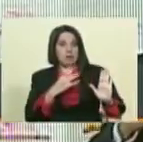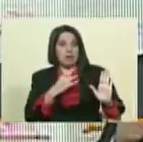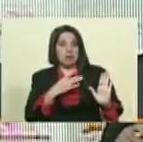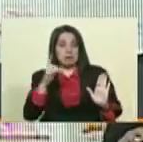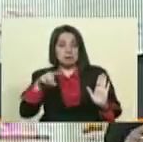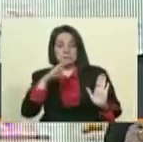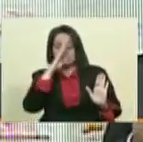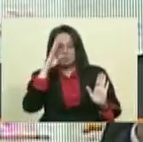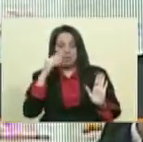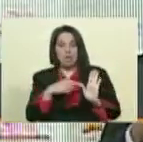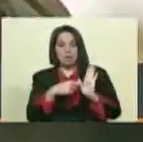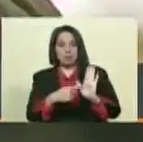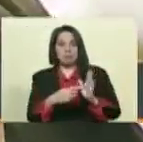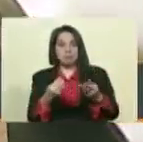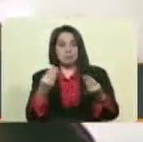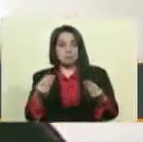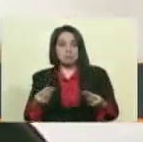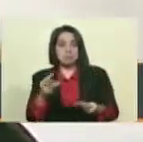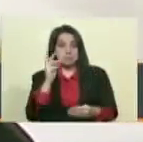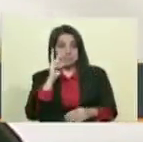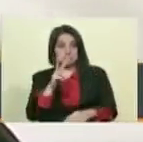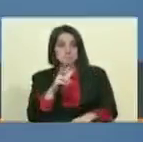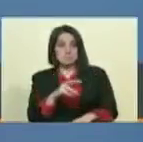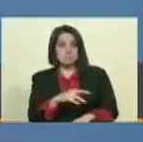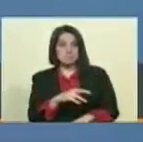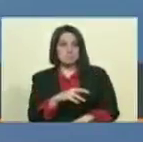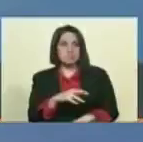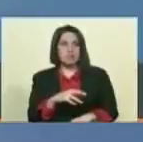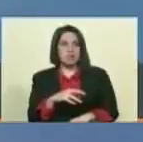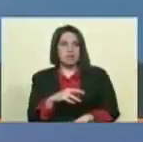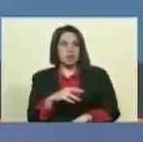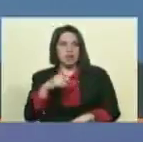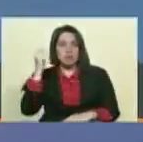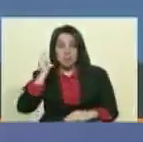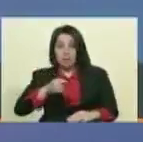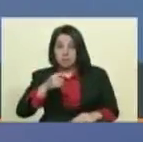Diosdado? ¿Ah? ¿No trae un mazazo por ahí escondido?